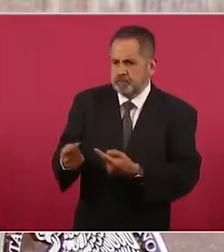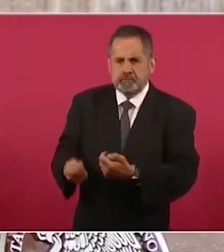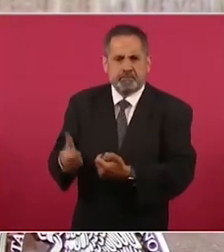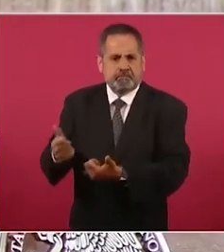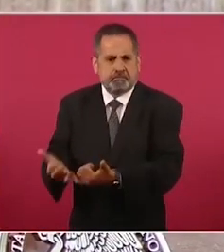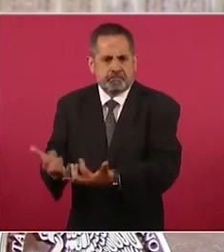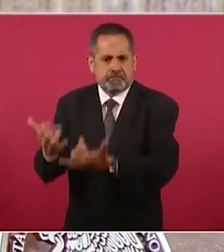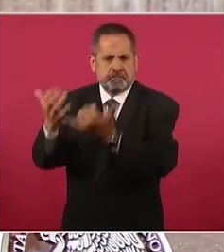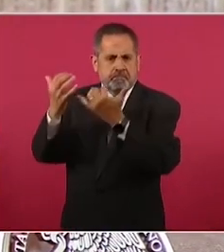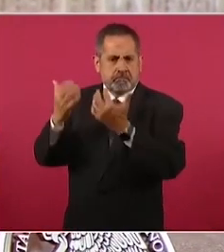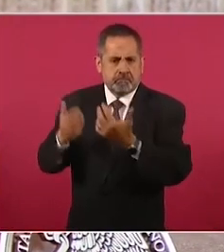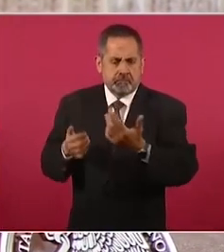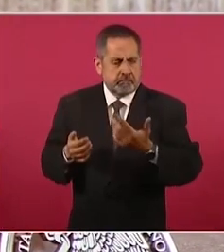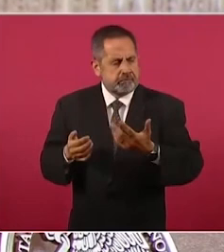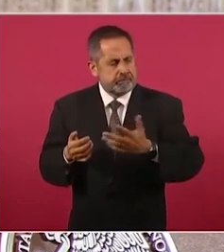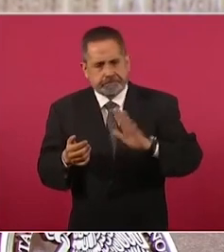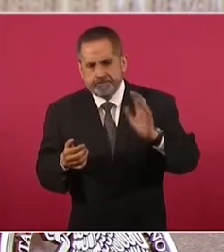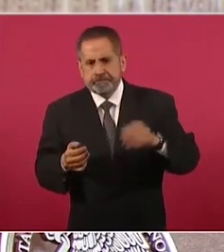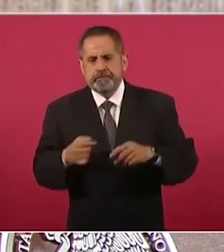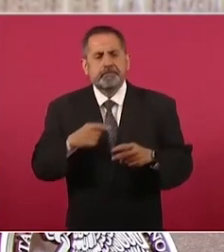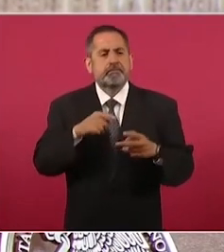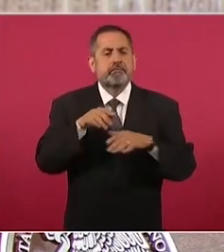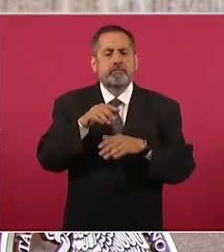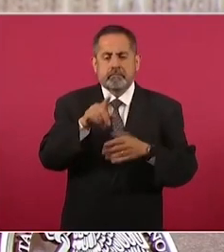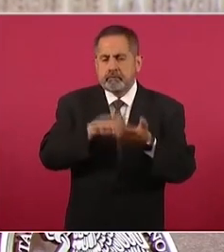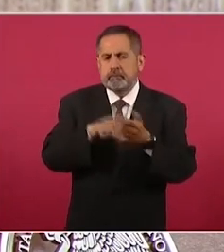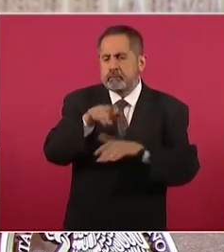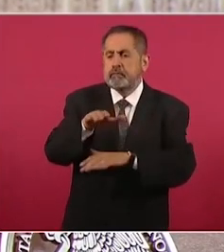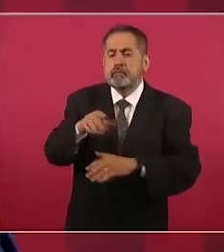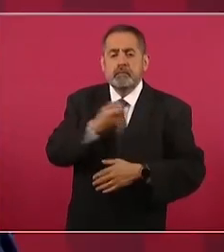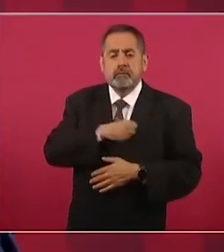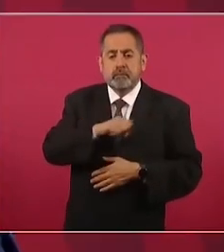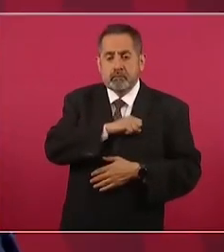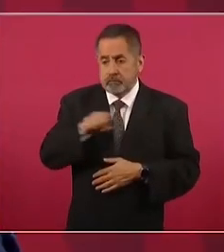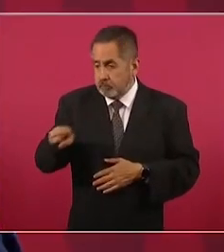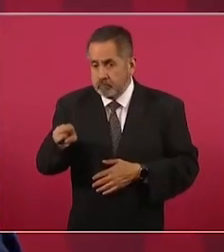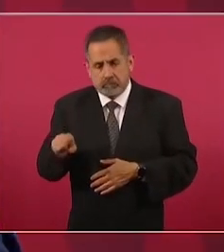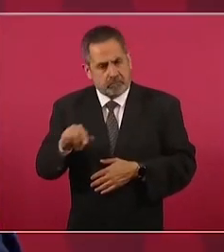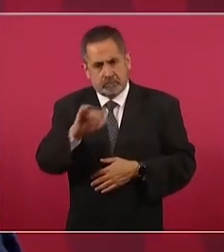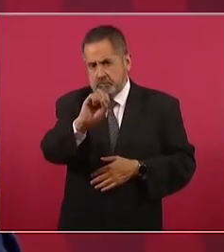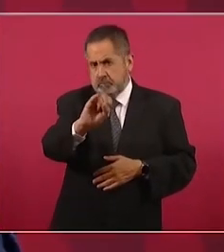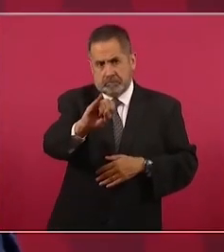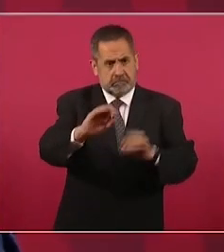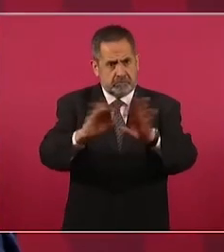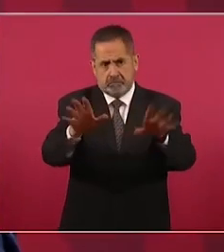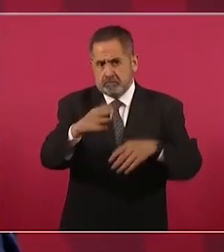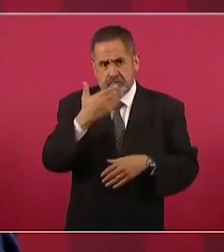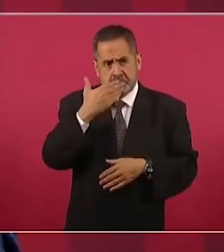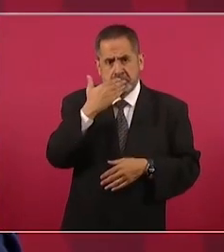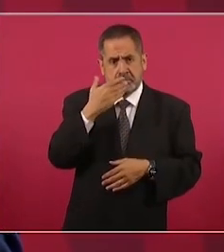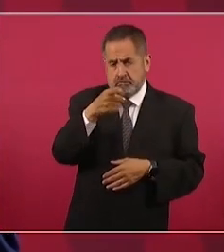Y en cuanto a la salud, que es lo más importante, claro que sí,